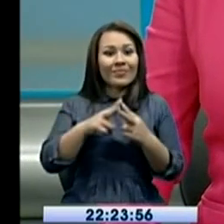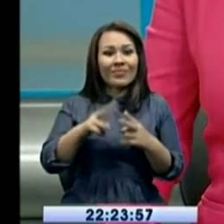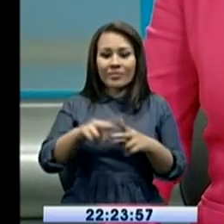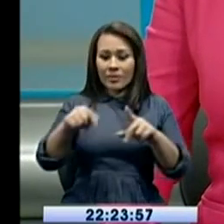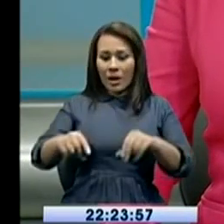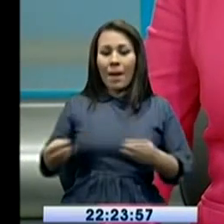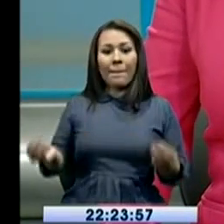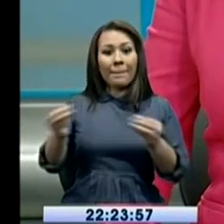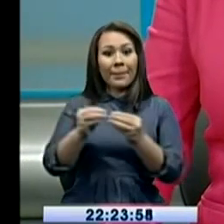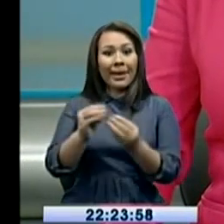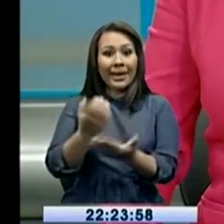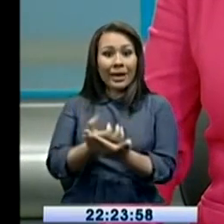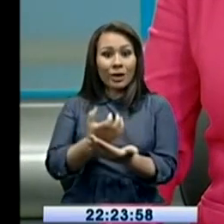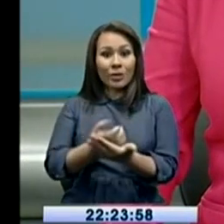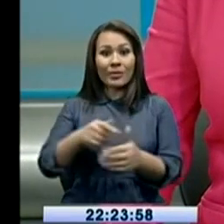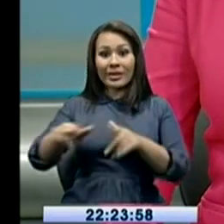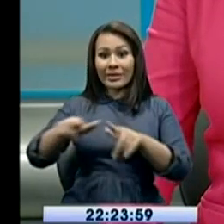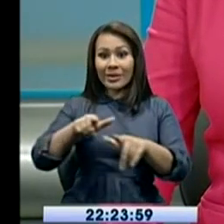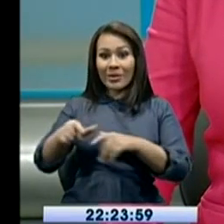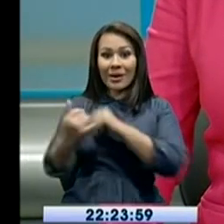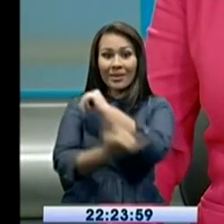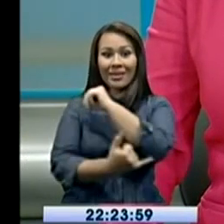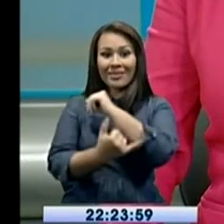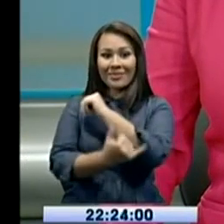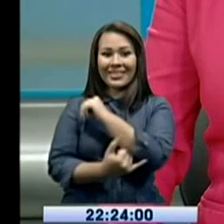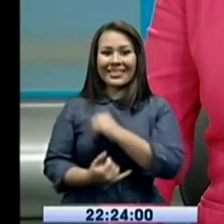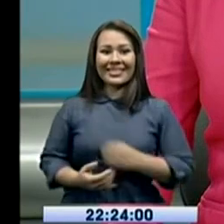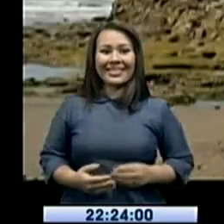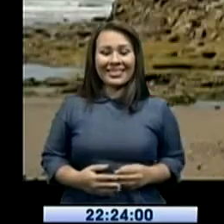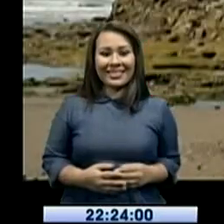la economía en este punto del país.